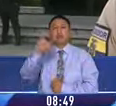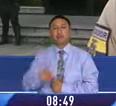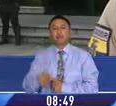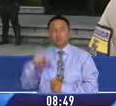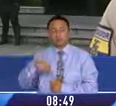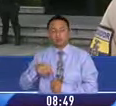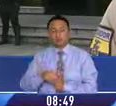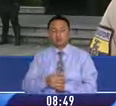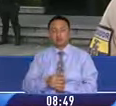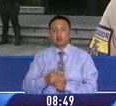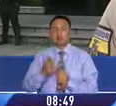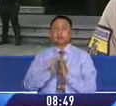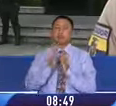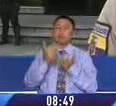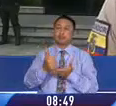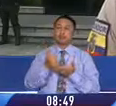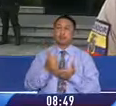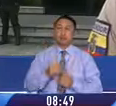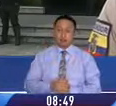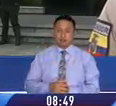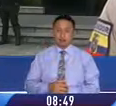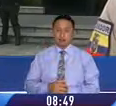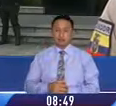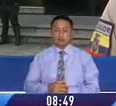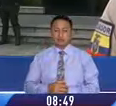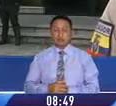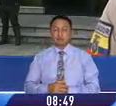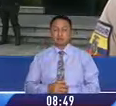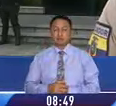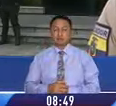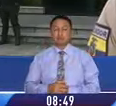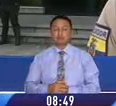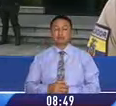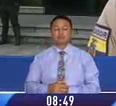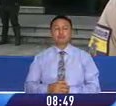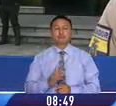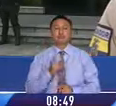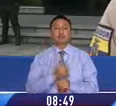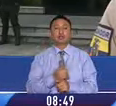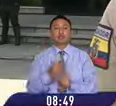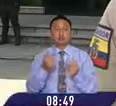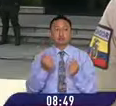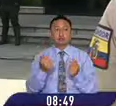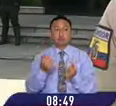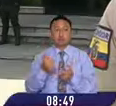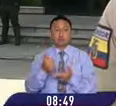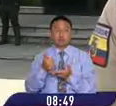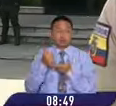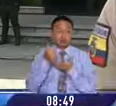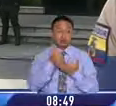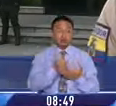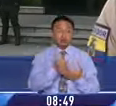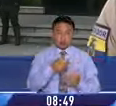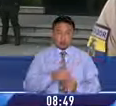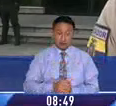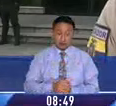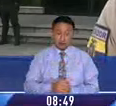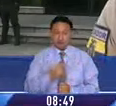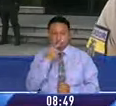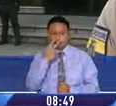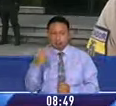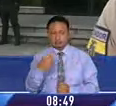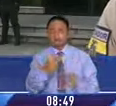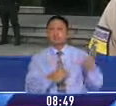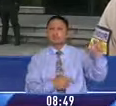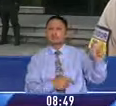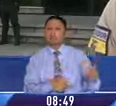encontraba en la calzada solicitando auxilio. Por tal motivo y a la pronta respuesta del grupo motorizado, avanzan a percatarse de un